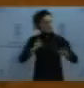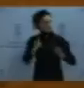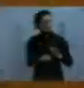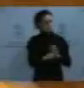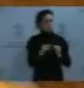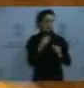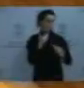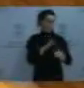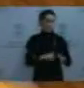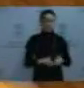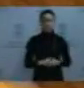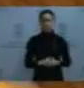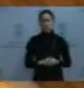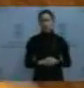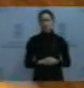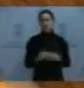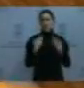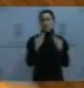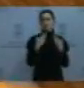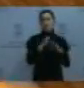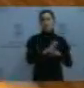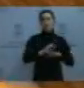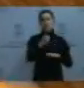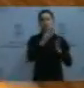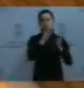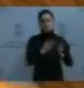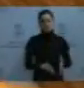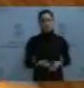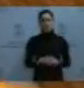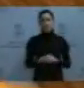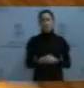gracias. Gracias, señor consejero.